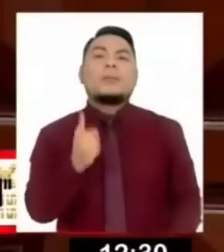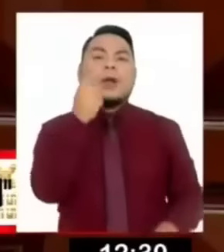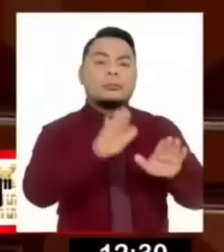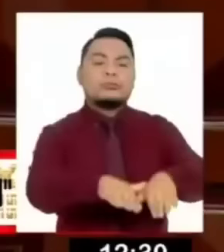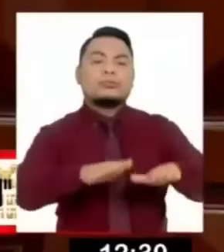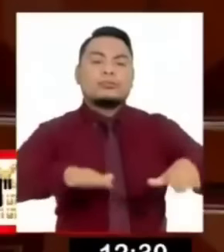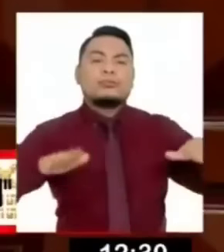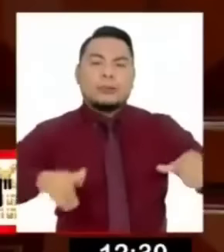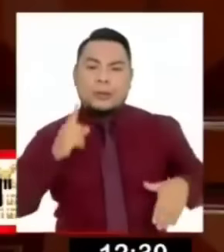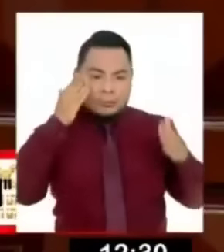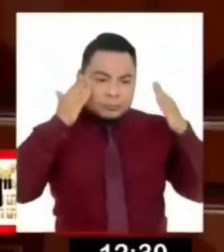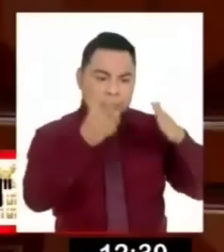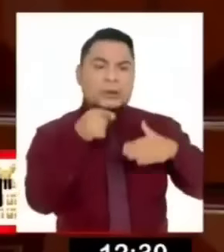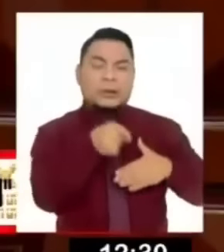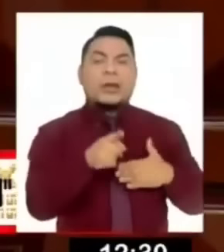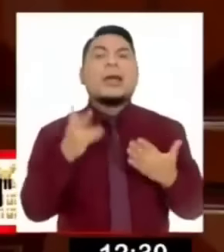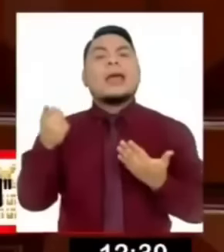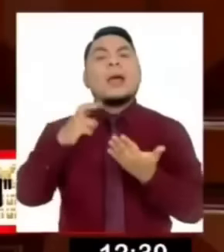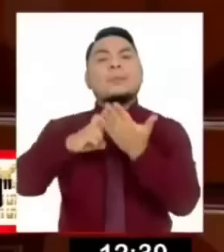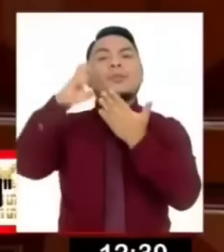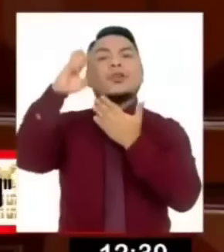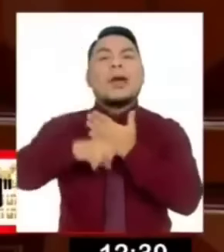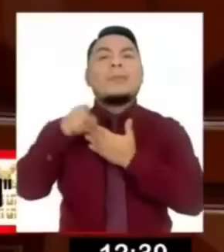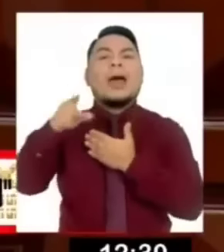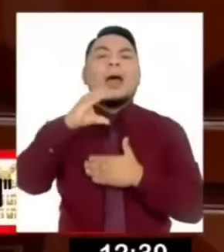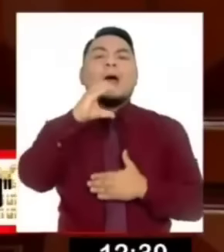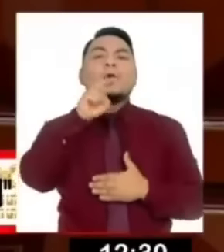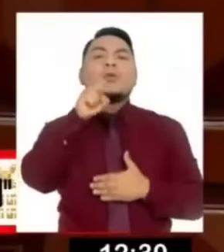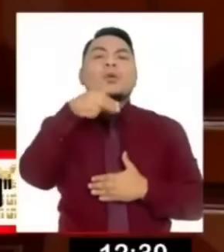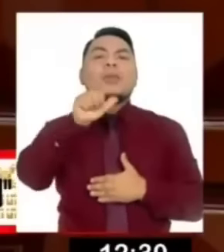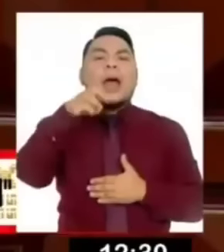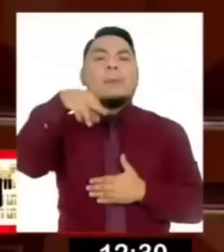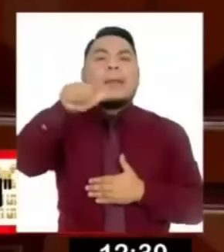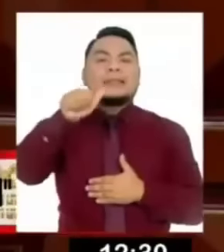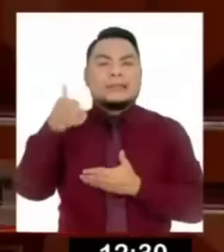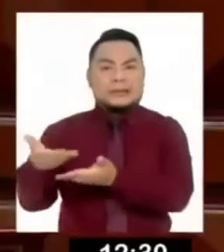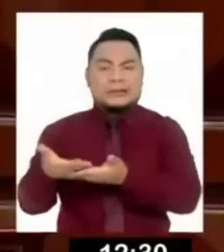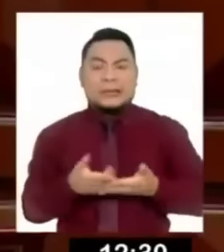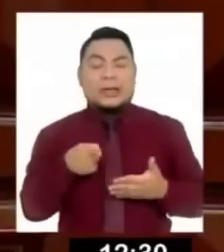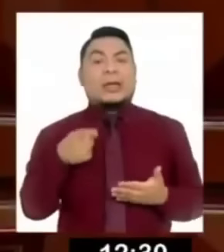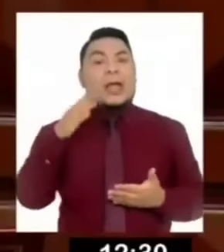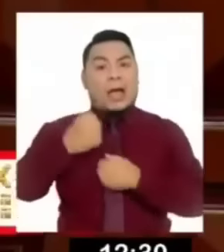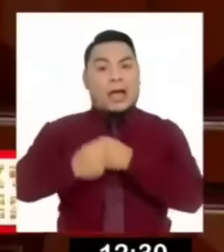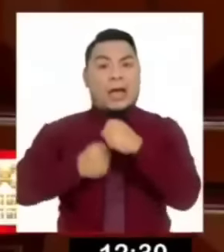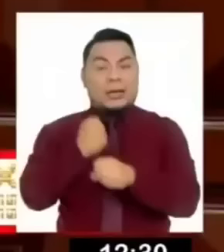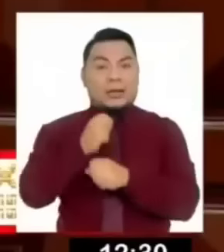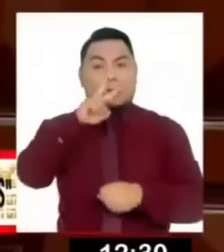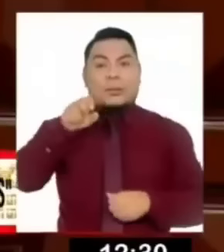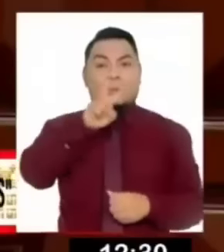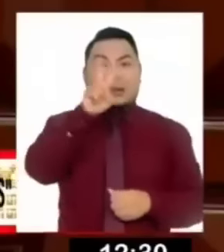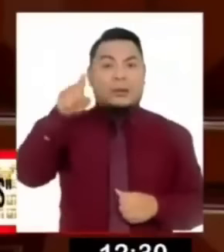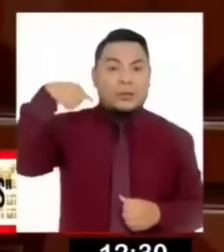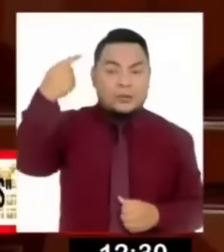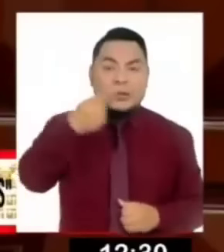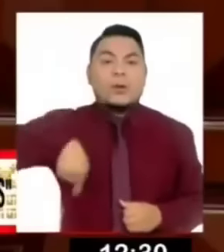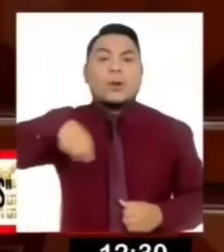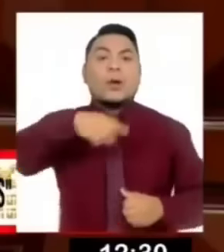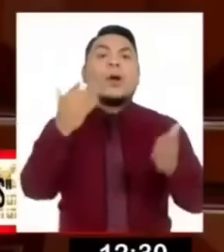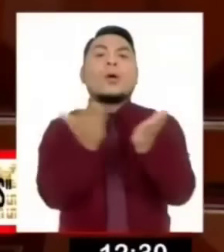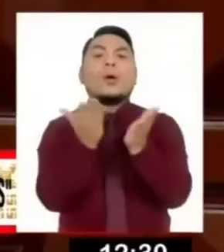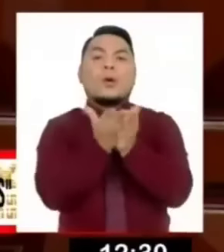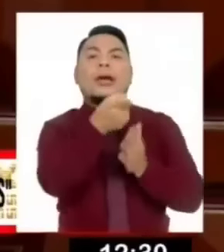infancia, retornando el programa CUNAMÁS. A más tardar en el primer semestre del año 2022, nuestras